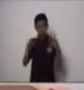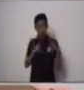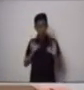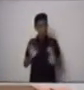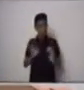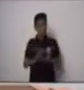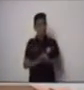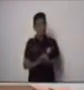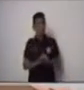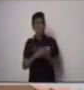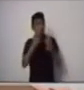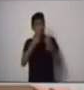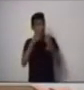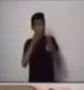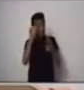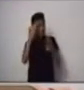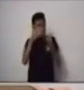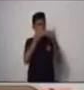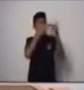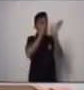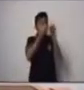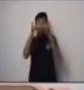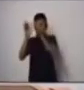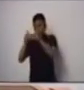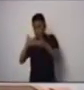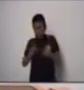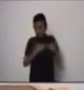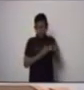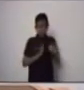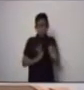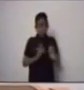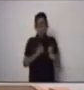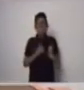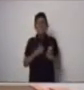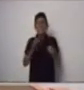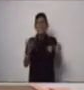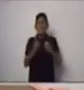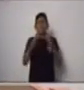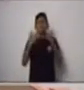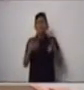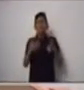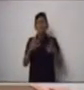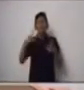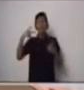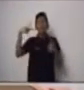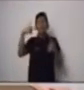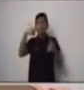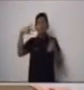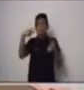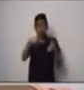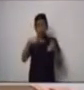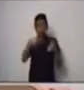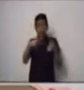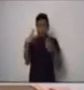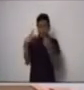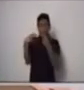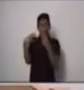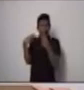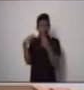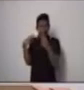gavetas se tienen que abrir tenemos que abrirlas vamos a cortar utilizamos